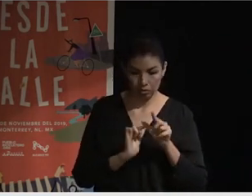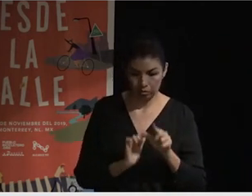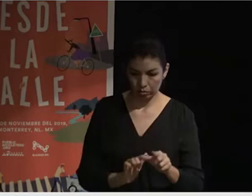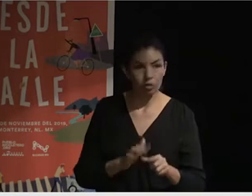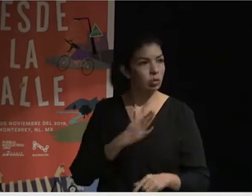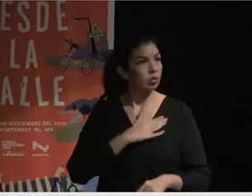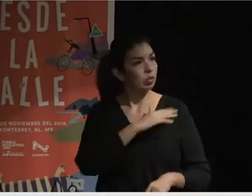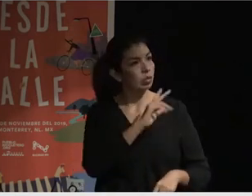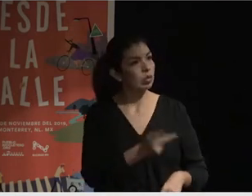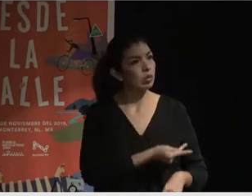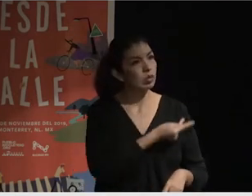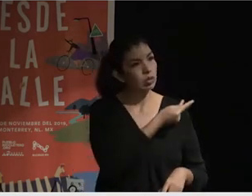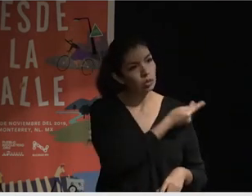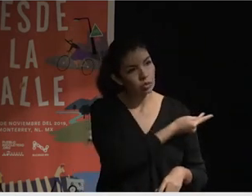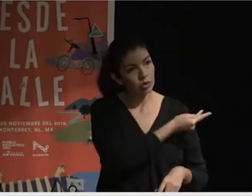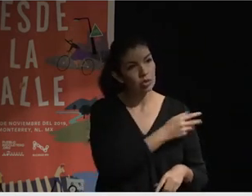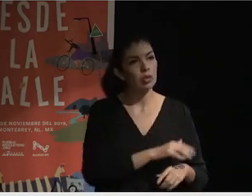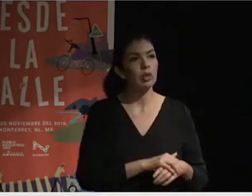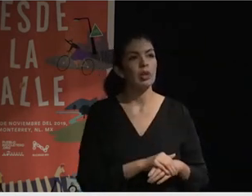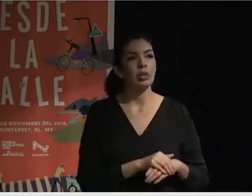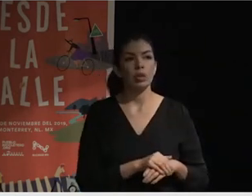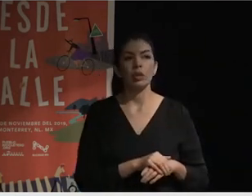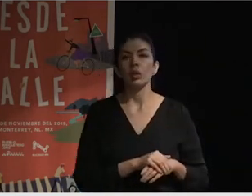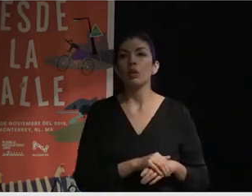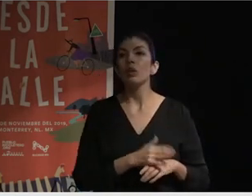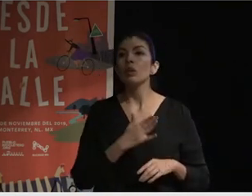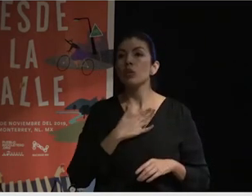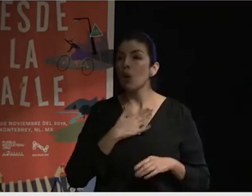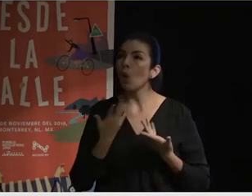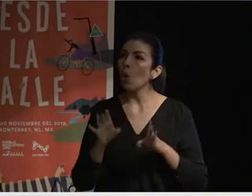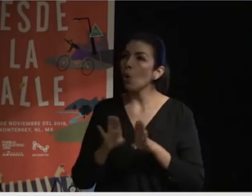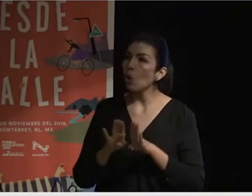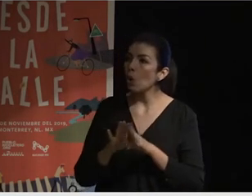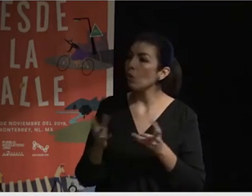va, ¿cómo gentrificar de forma sustentable?